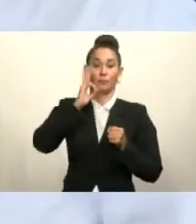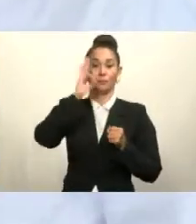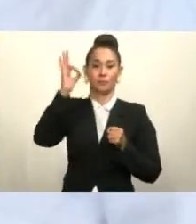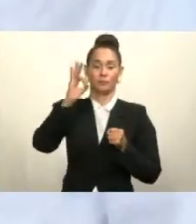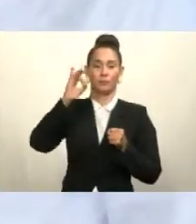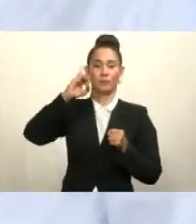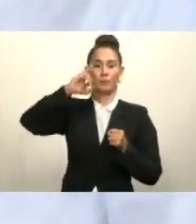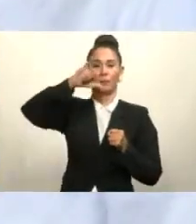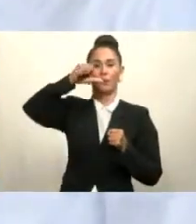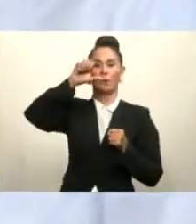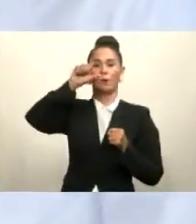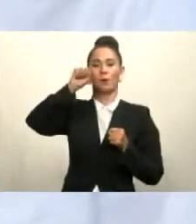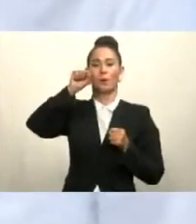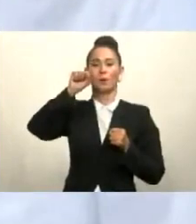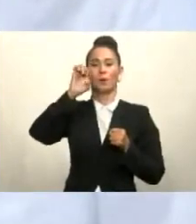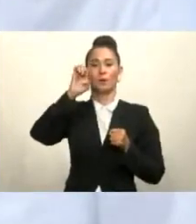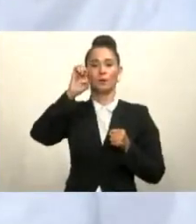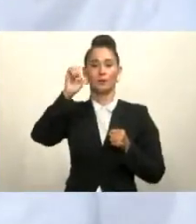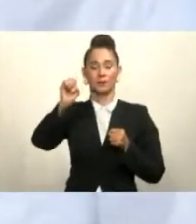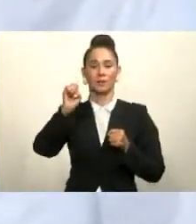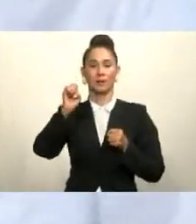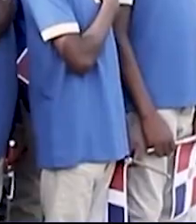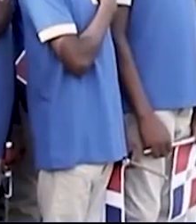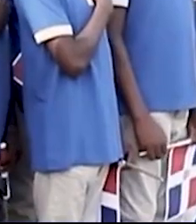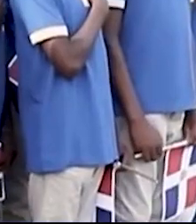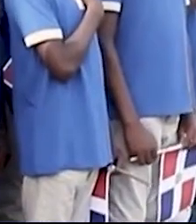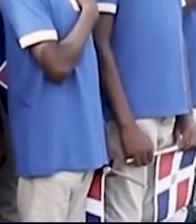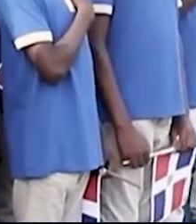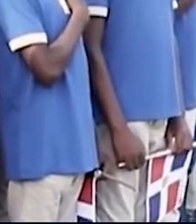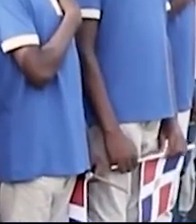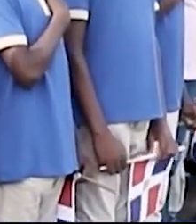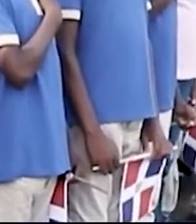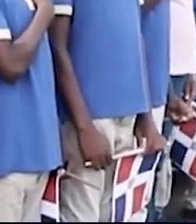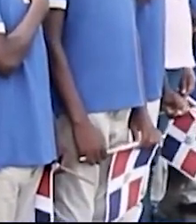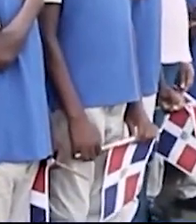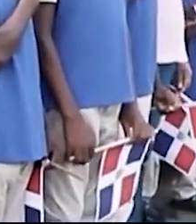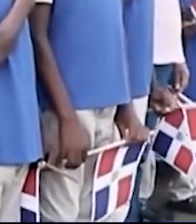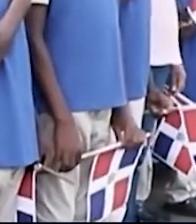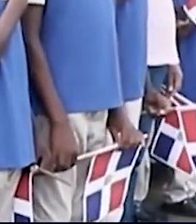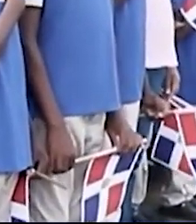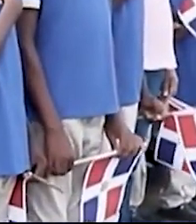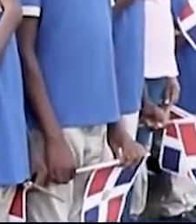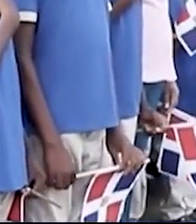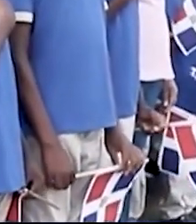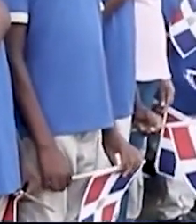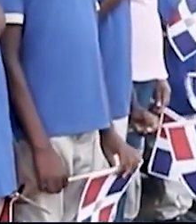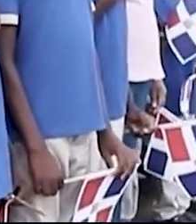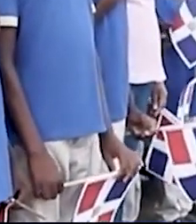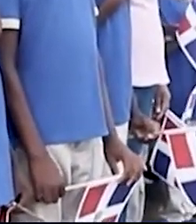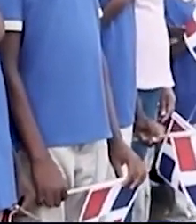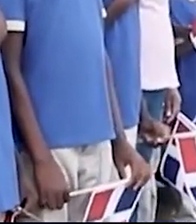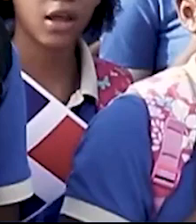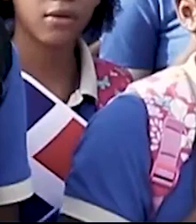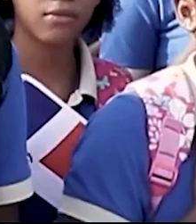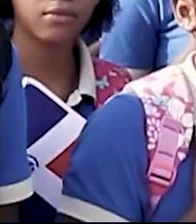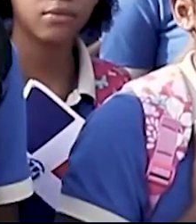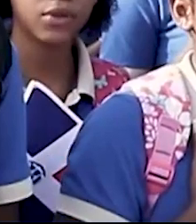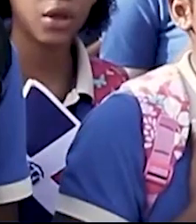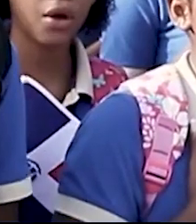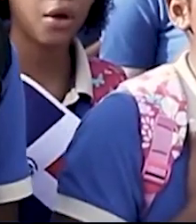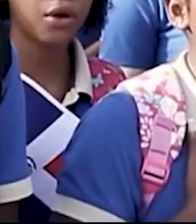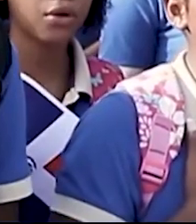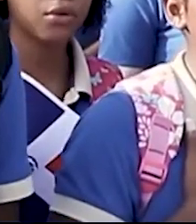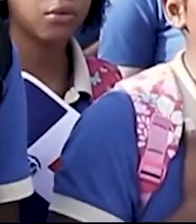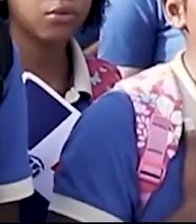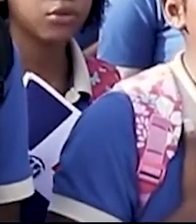presentado el pasado 24 de agosto por el presidente Abinader. Garantizó que a partir de esta semana todos los